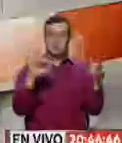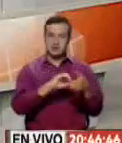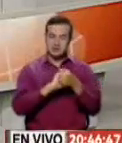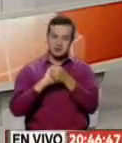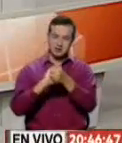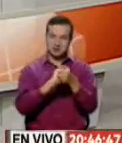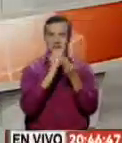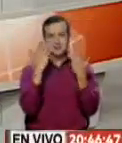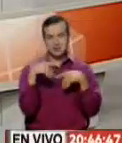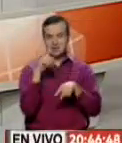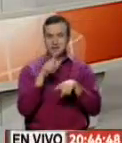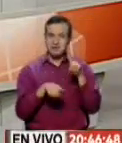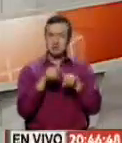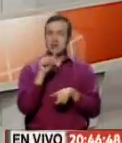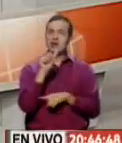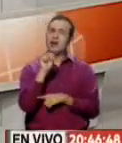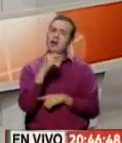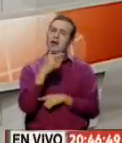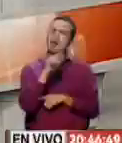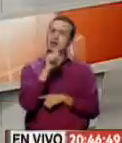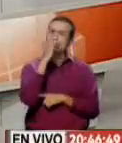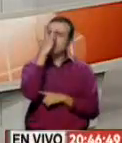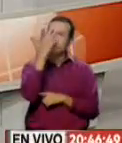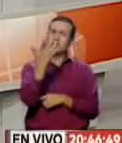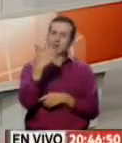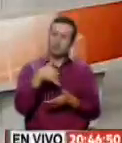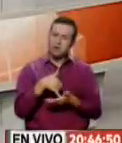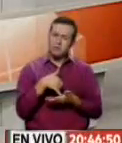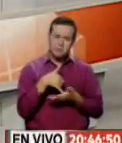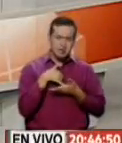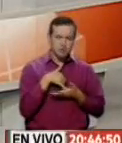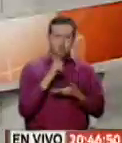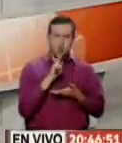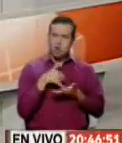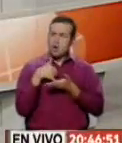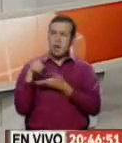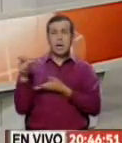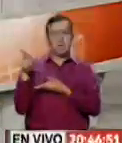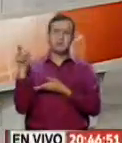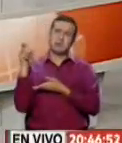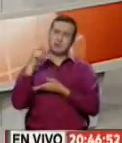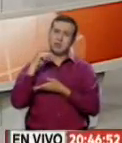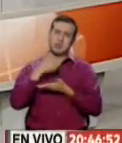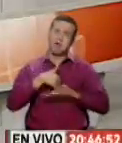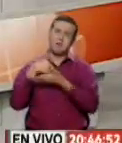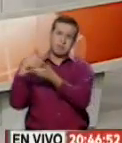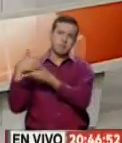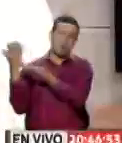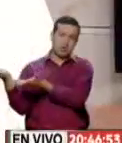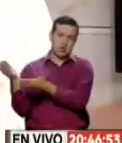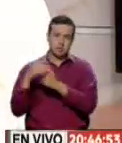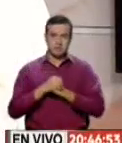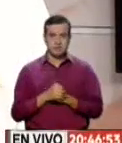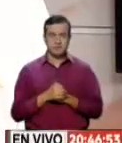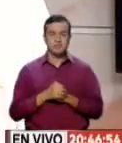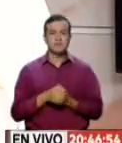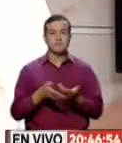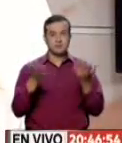¿no? Exactamente. Sí. Bueno, Ángel, ¿a qué se debe ese gesto tan noble de tu parte para uno de los participantes? Lo que pasa es